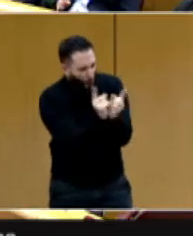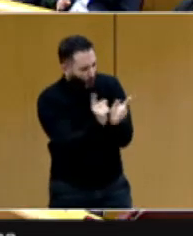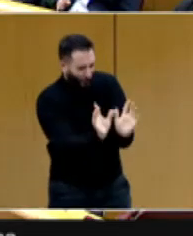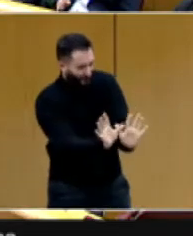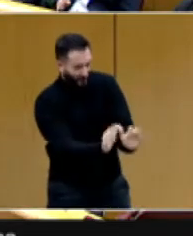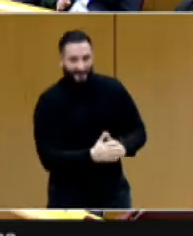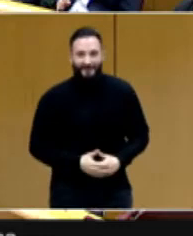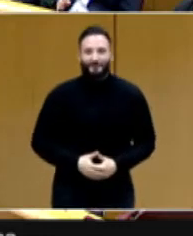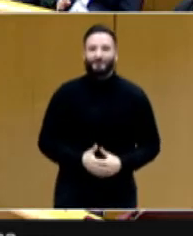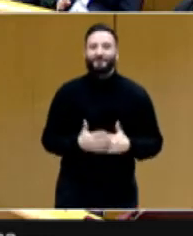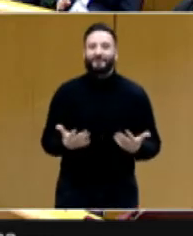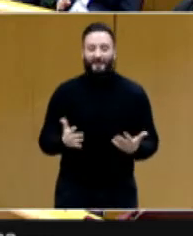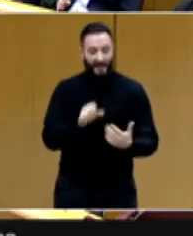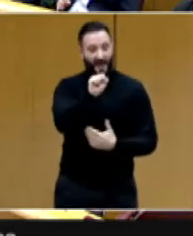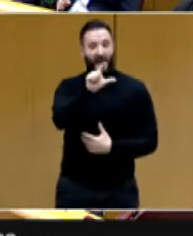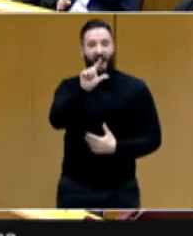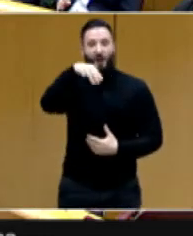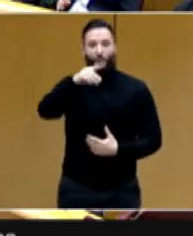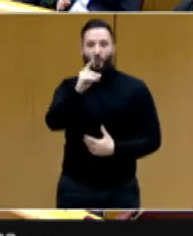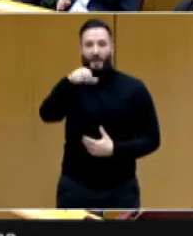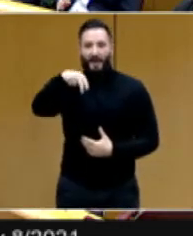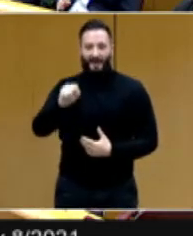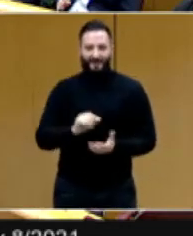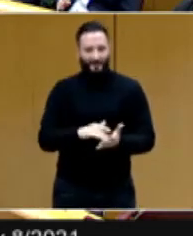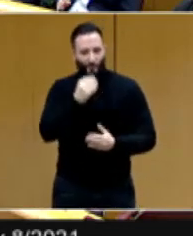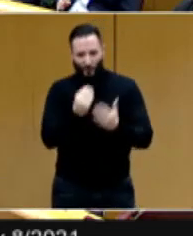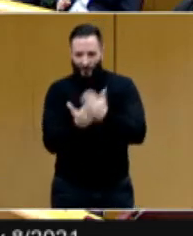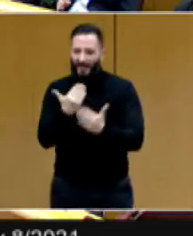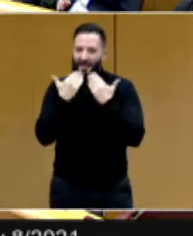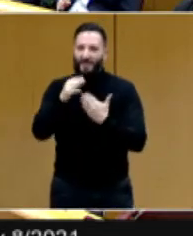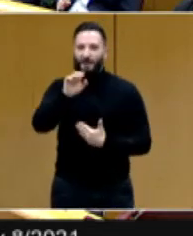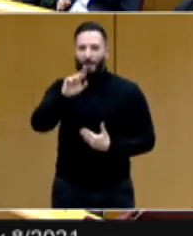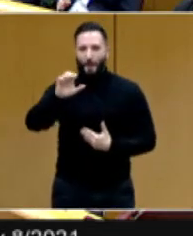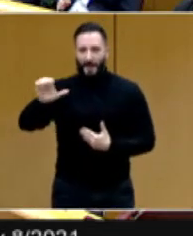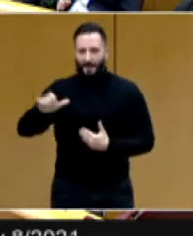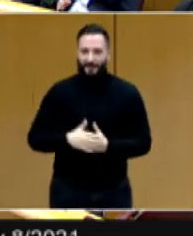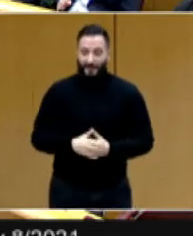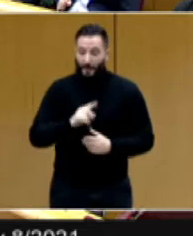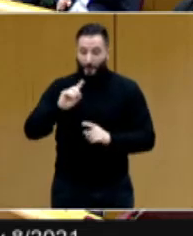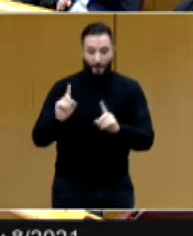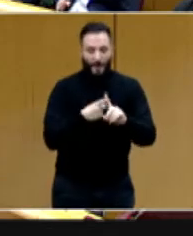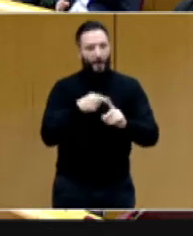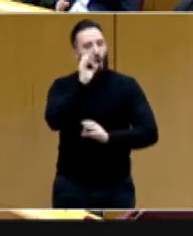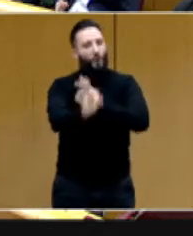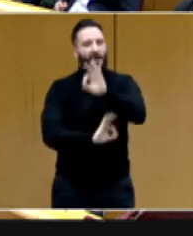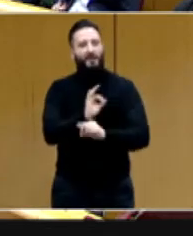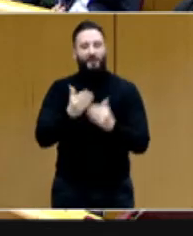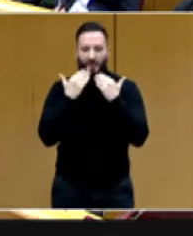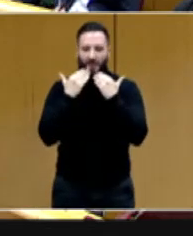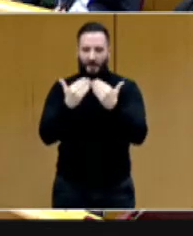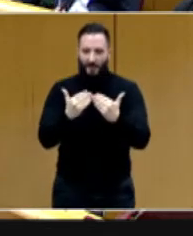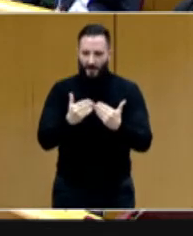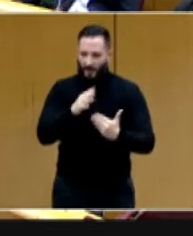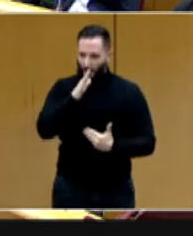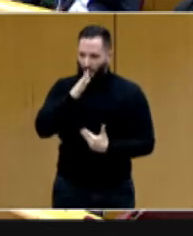almudena Buenos días Gracias Pepe lo primero Quiero agradecer a los coorganizadores no nos vamos a agradecer a